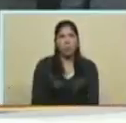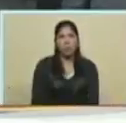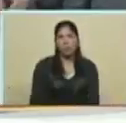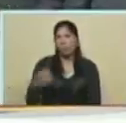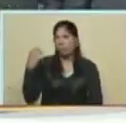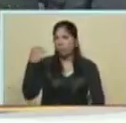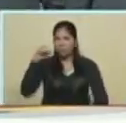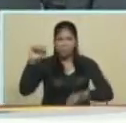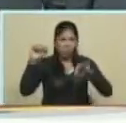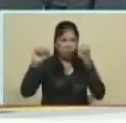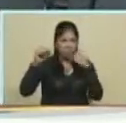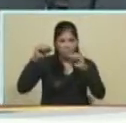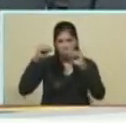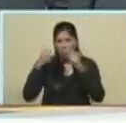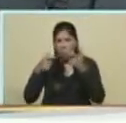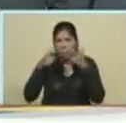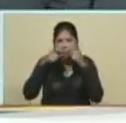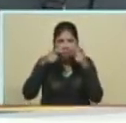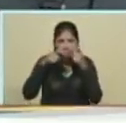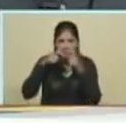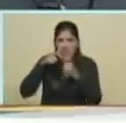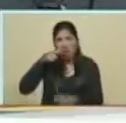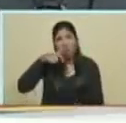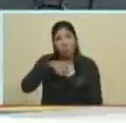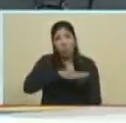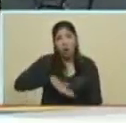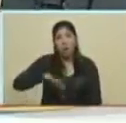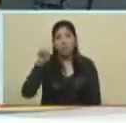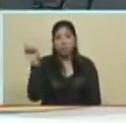Rebelión permanente del pueblo bolivariano.